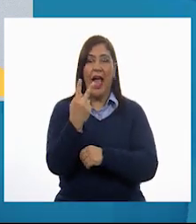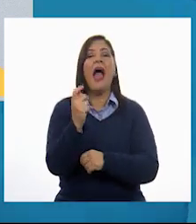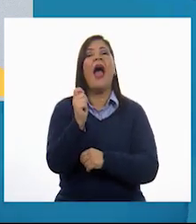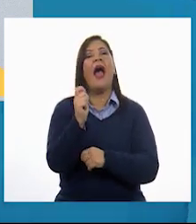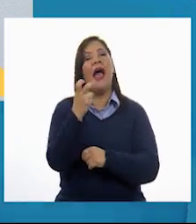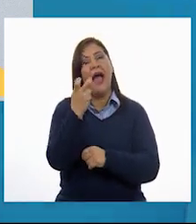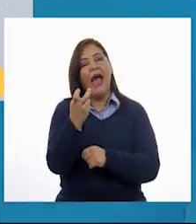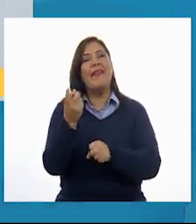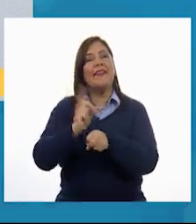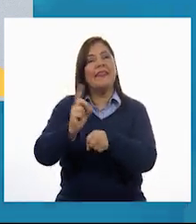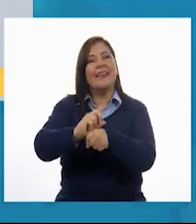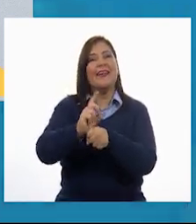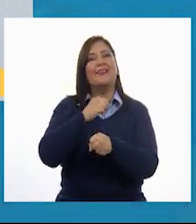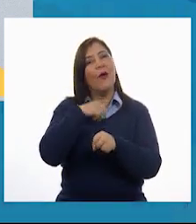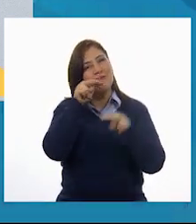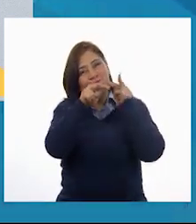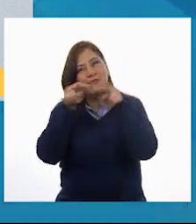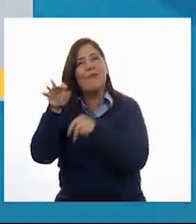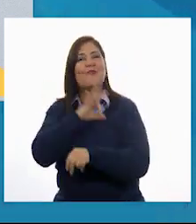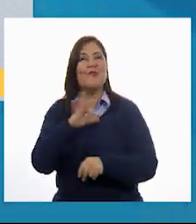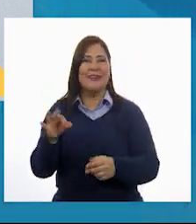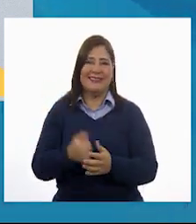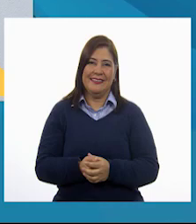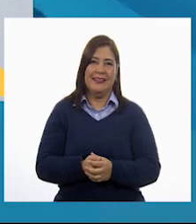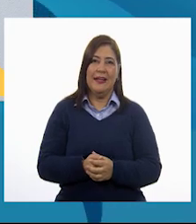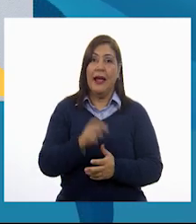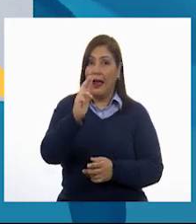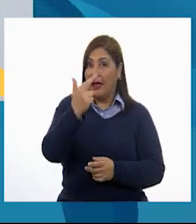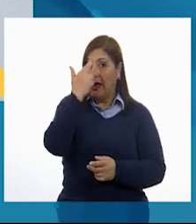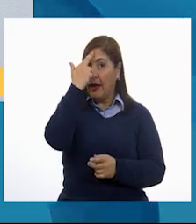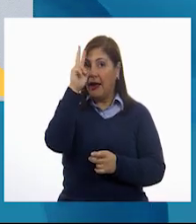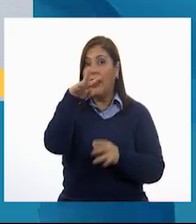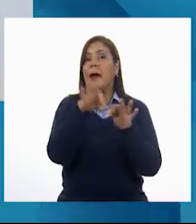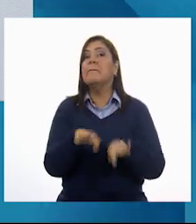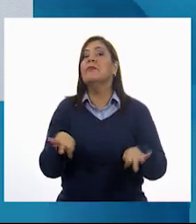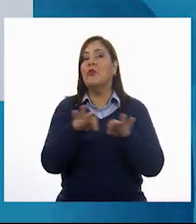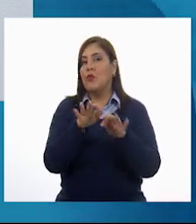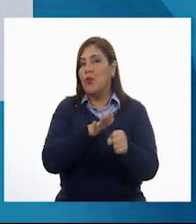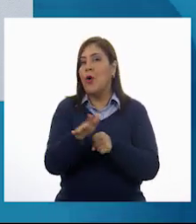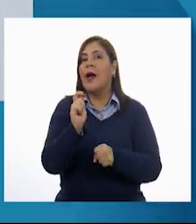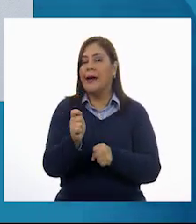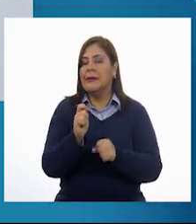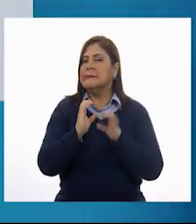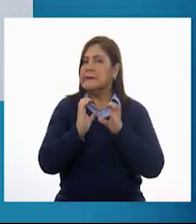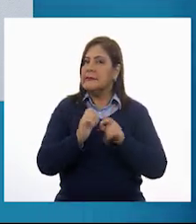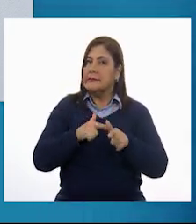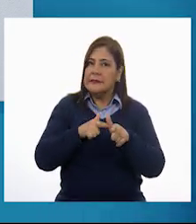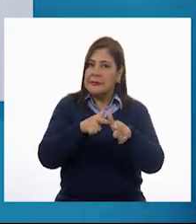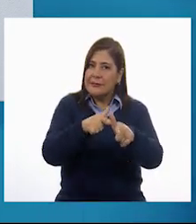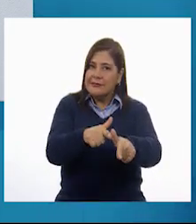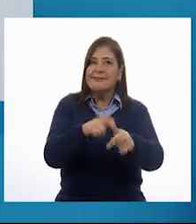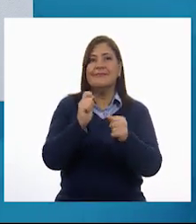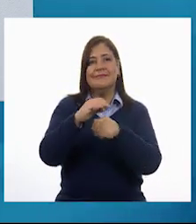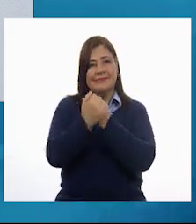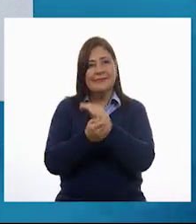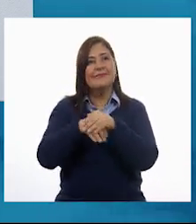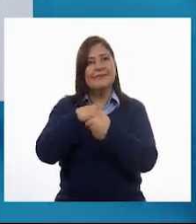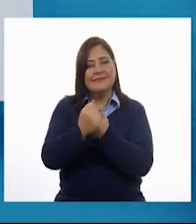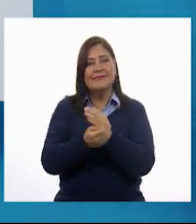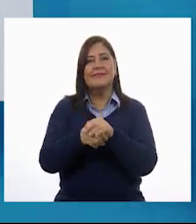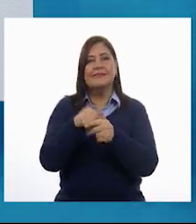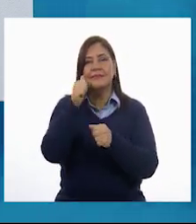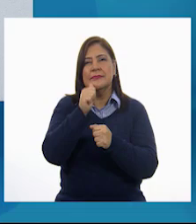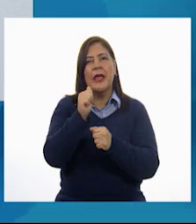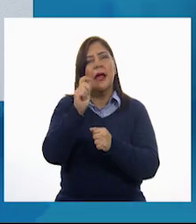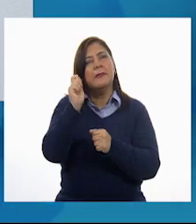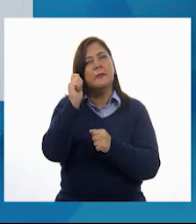ver todos los días! Recuerden que es importante seguir cuidándonos, lavándonos las manos por